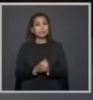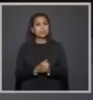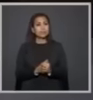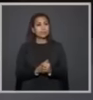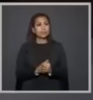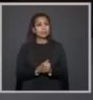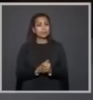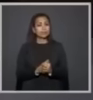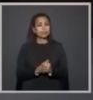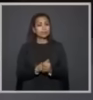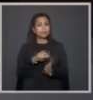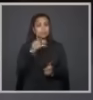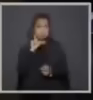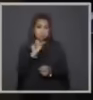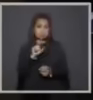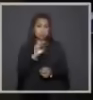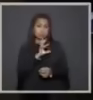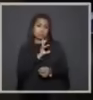se pueda